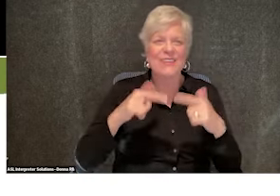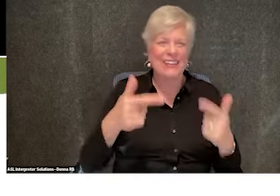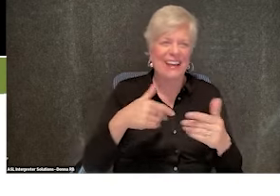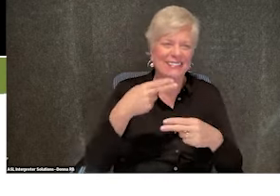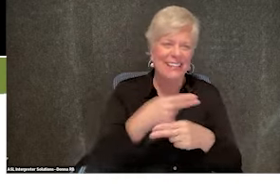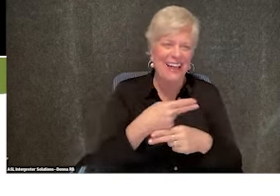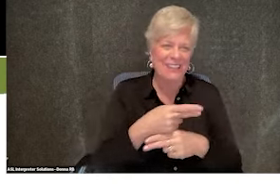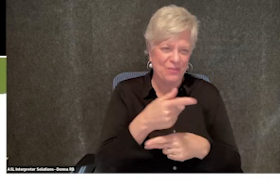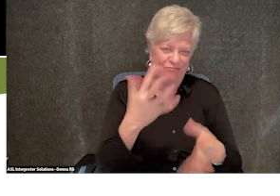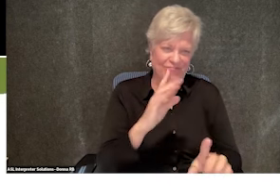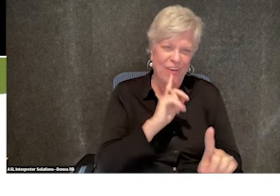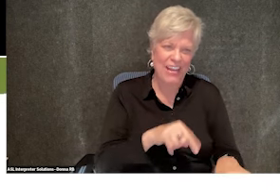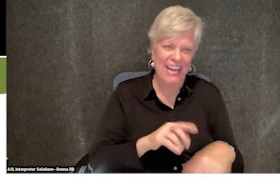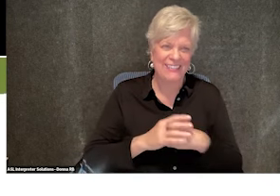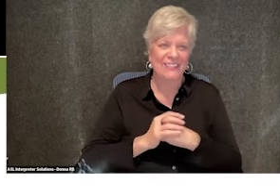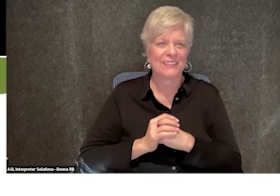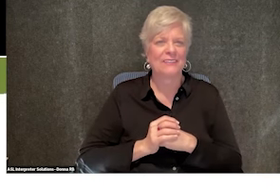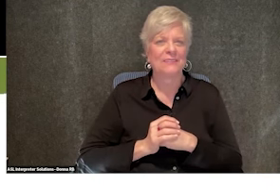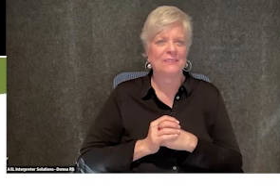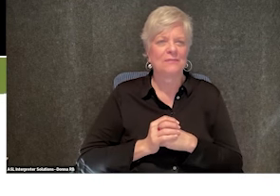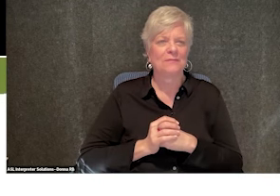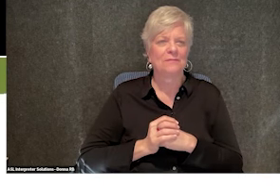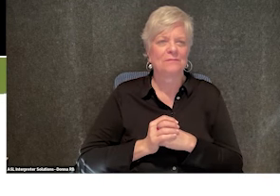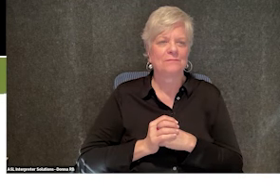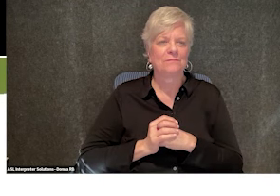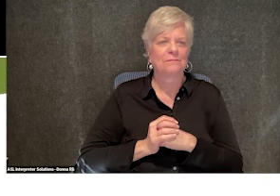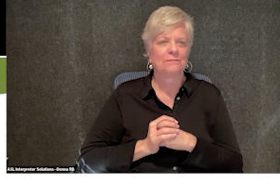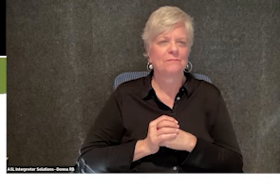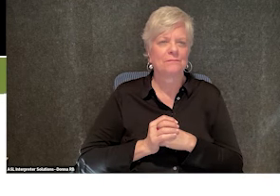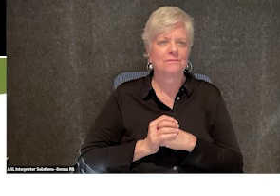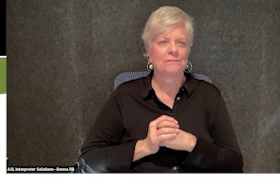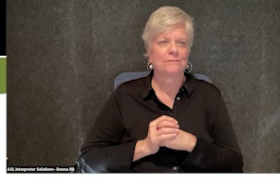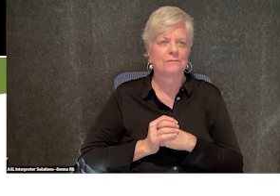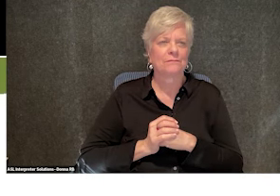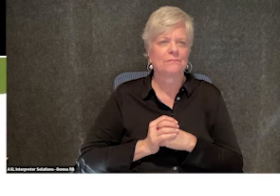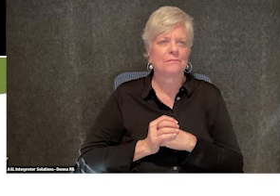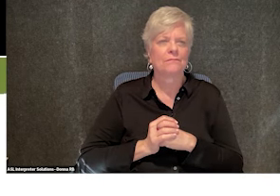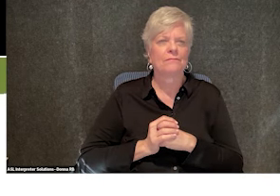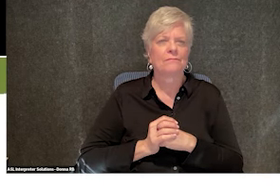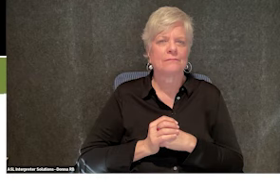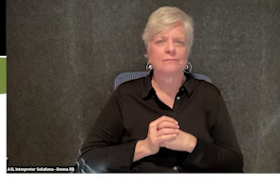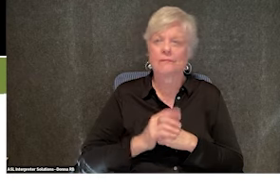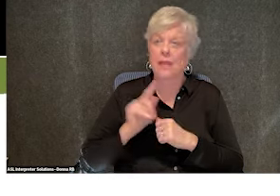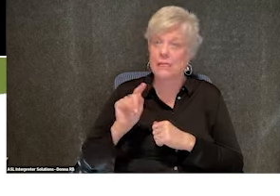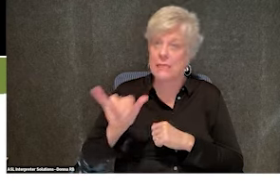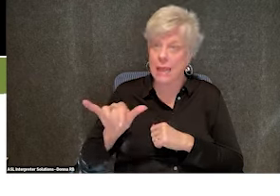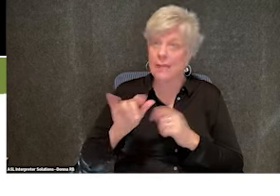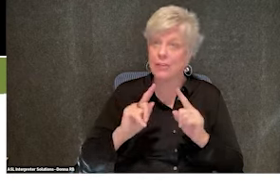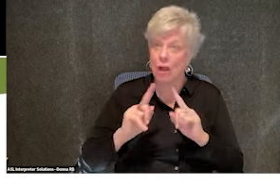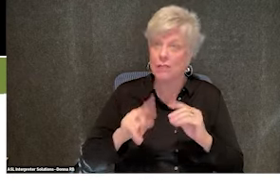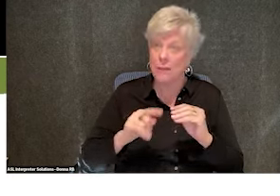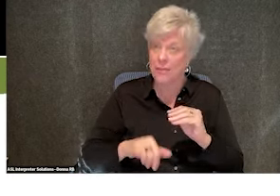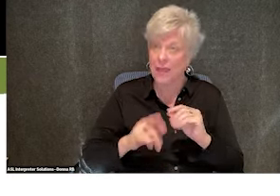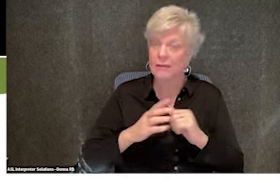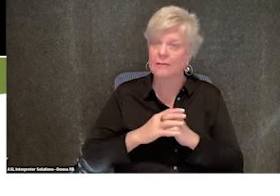entender qué hacen los apoyadores. Jenny, si nos puede hablar un poco de qué hacen sus apoyadores, o